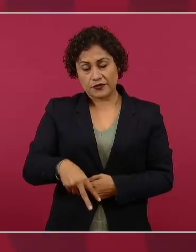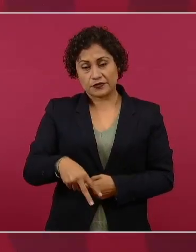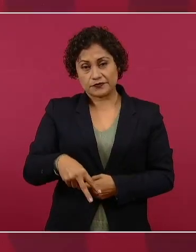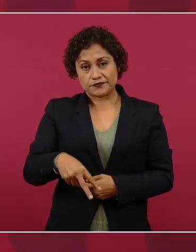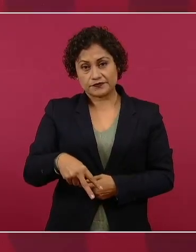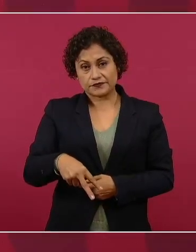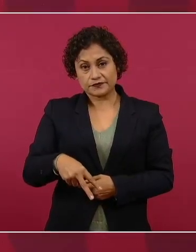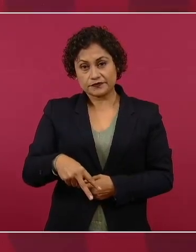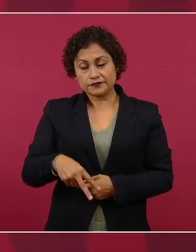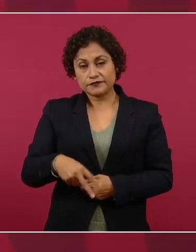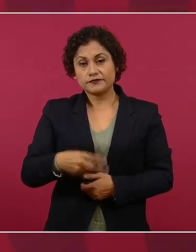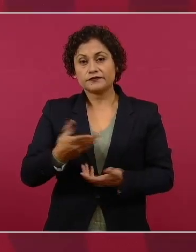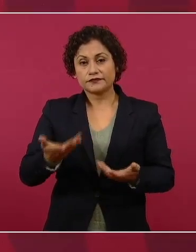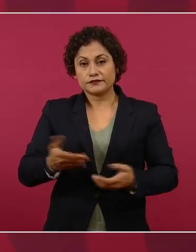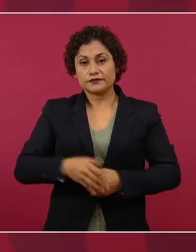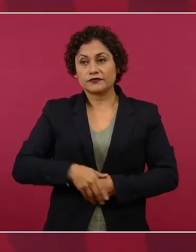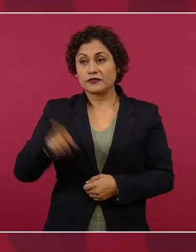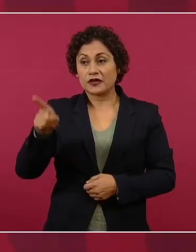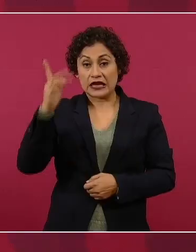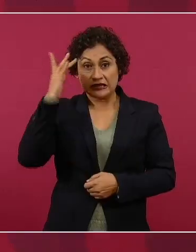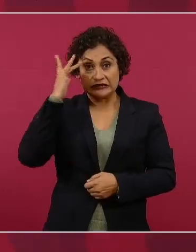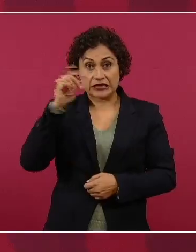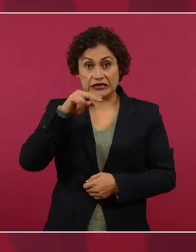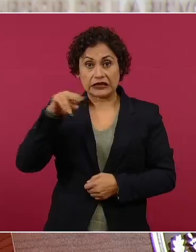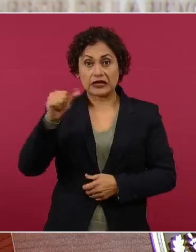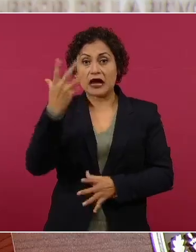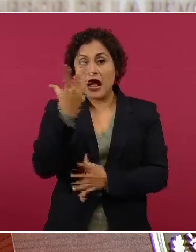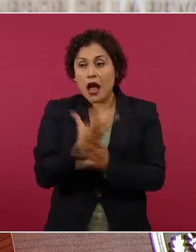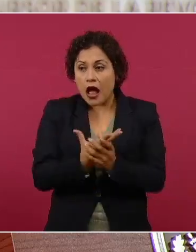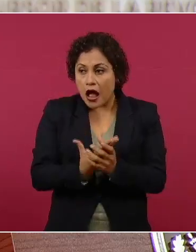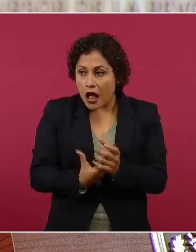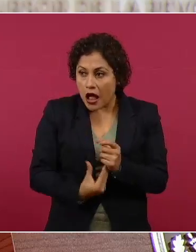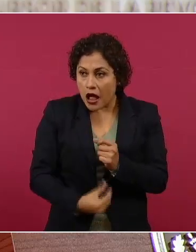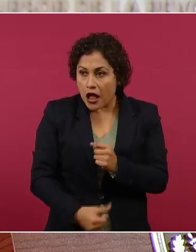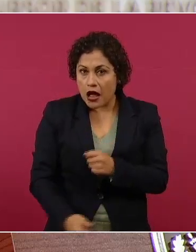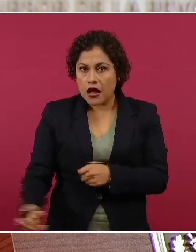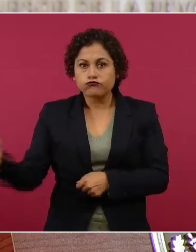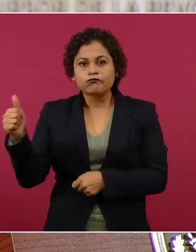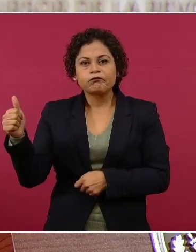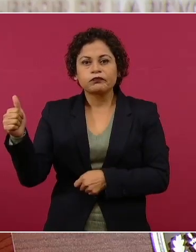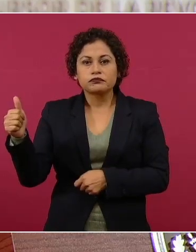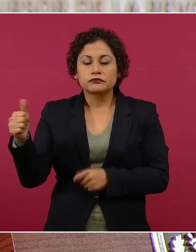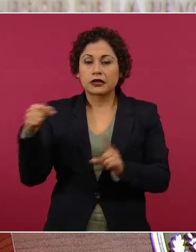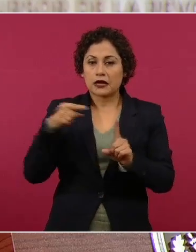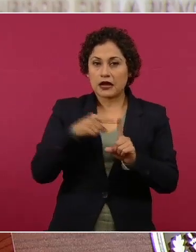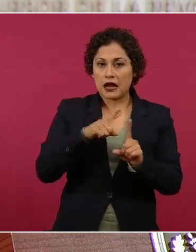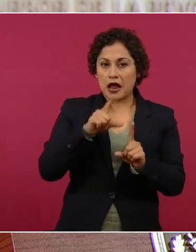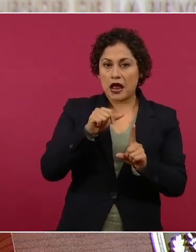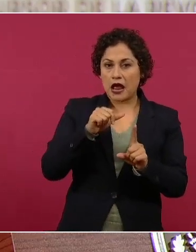lo van a buscar al exilio, y lo convence